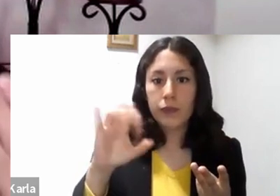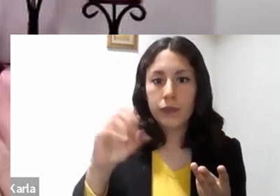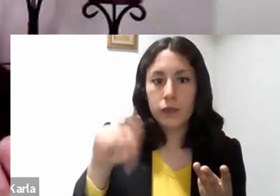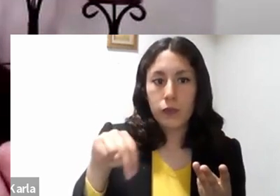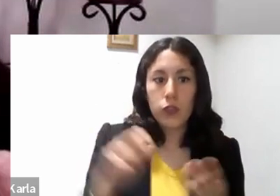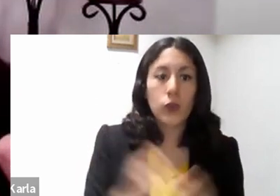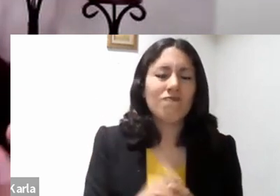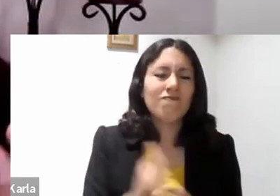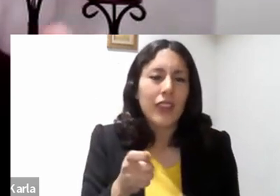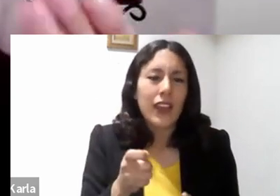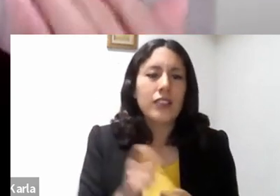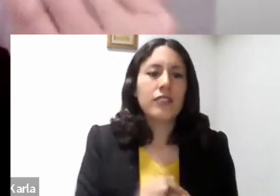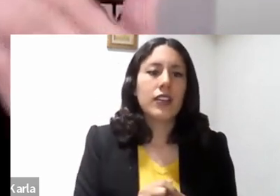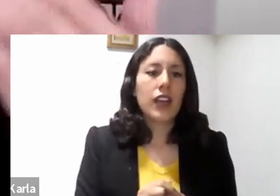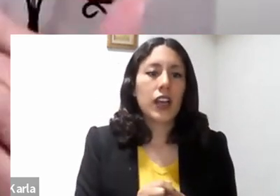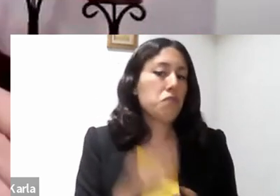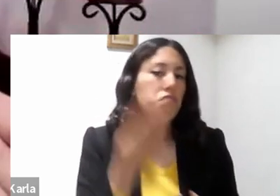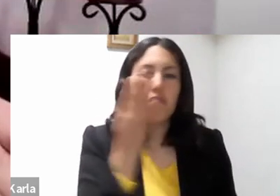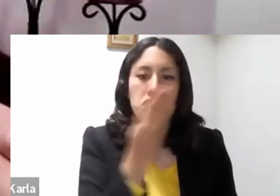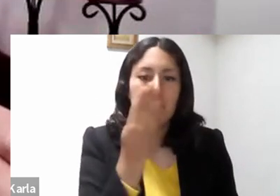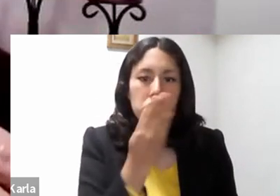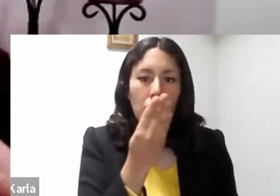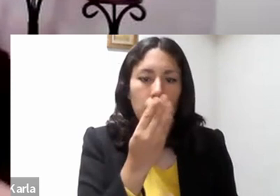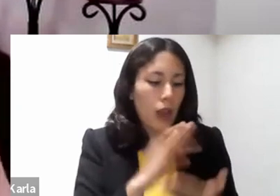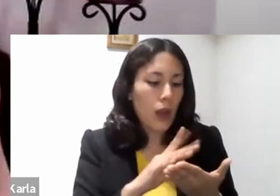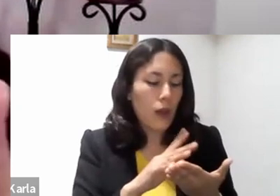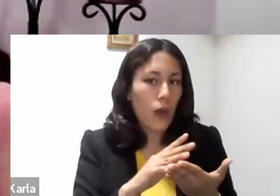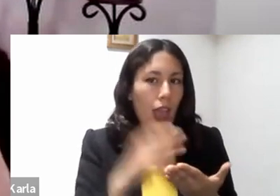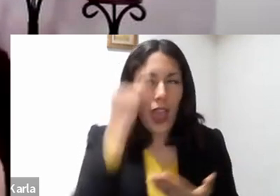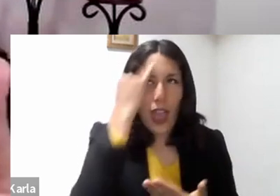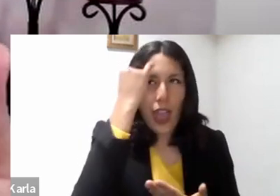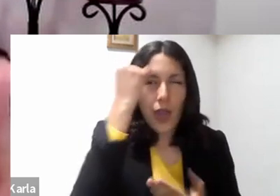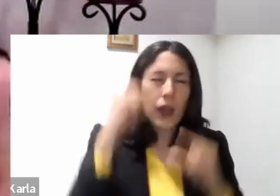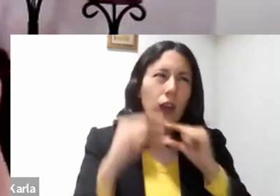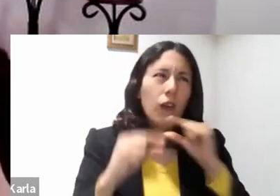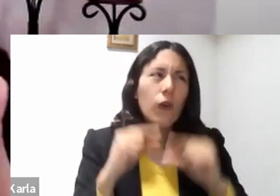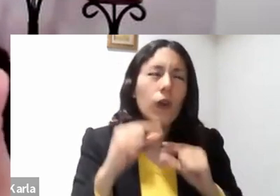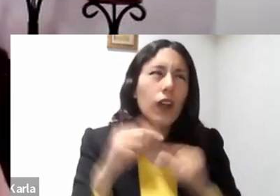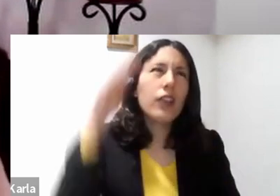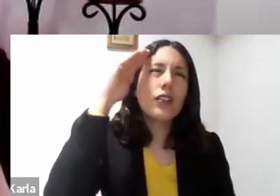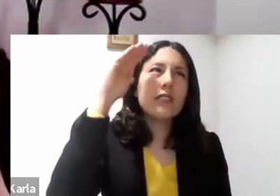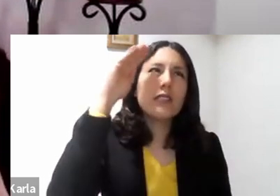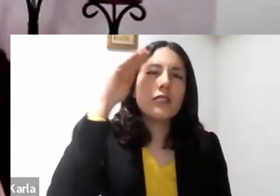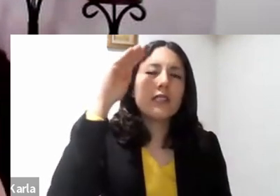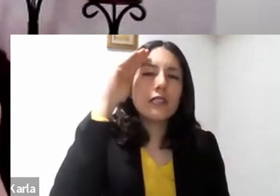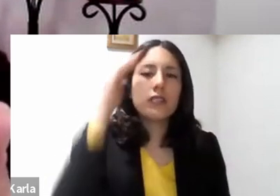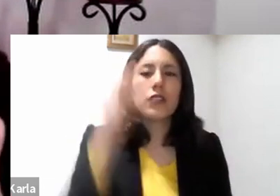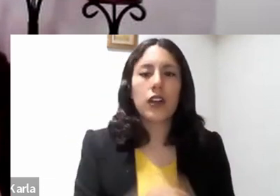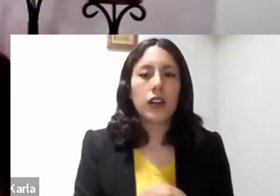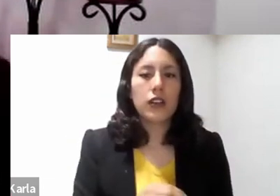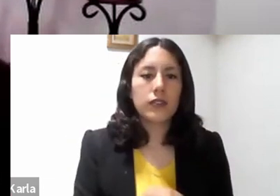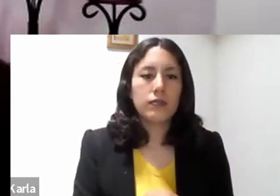algo que sucede irme imaginando poco a poco como se da esa cita